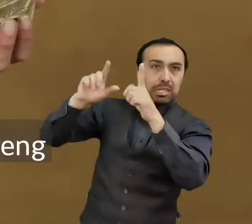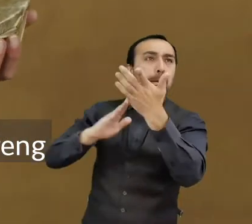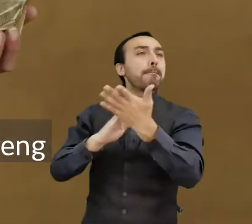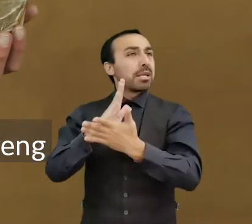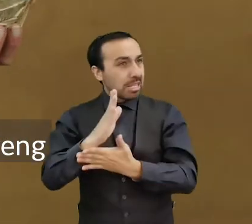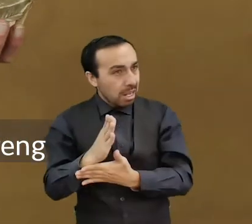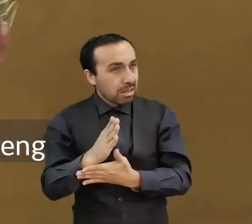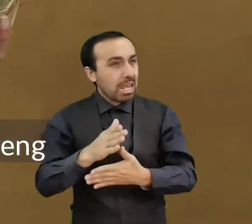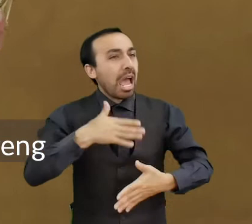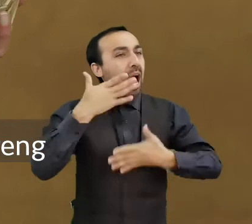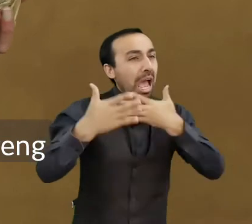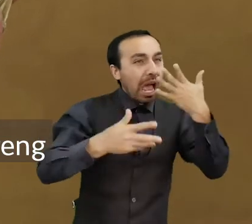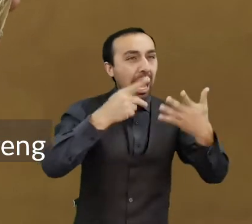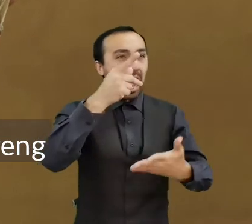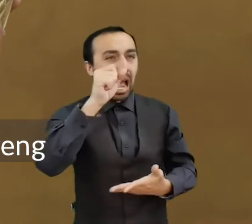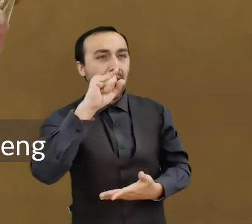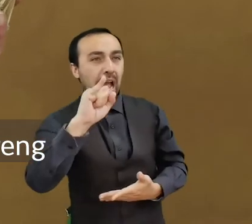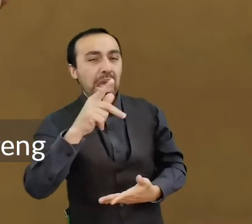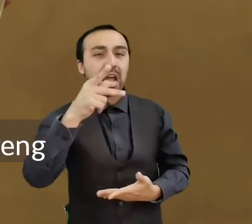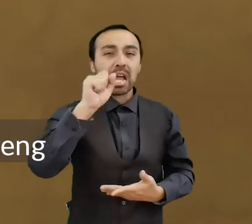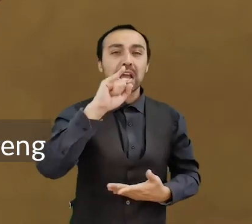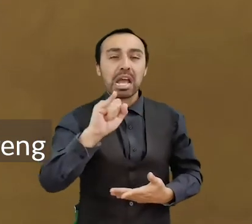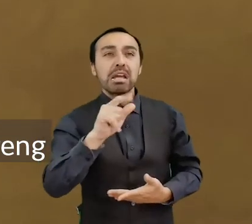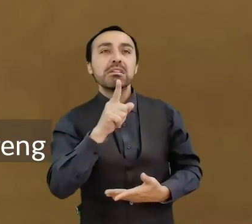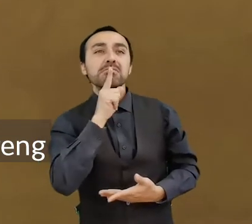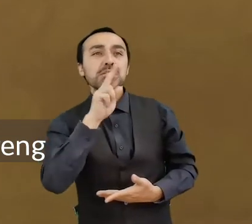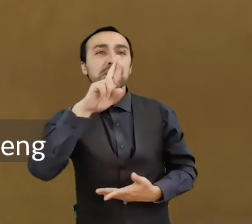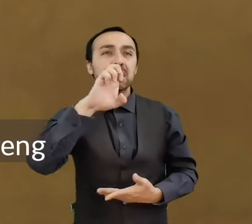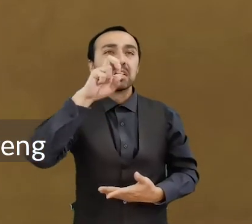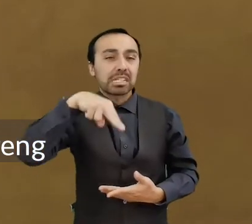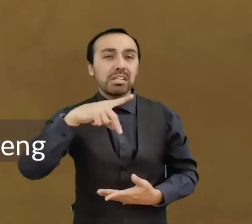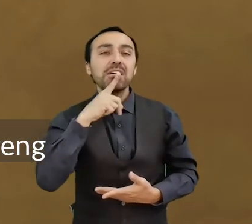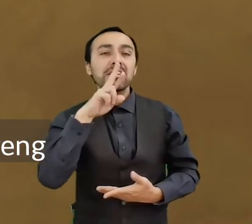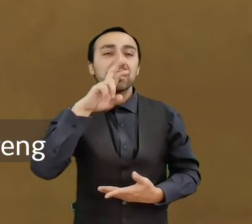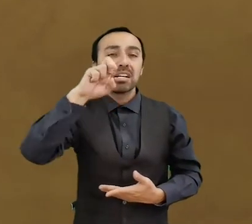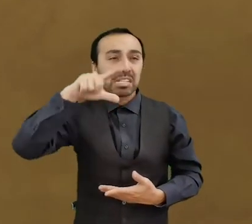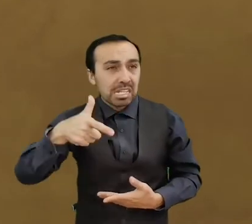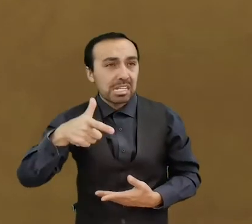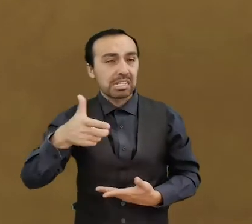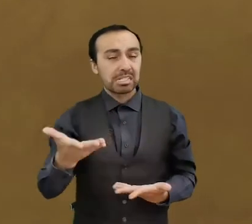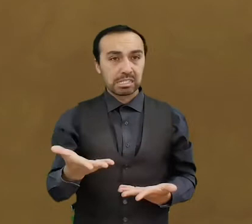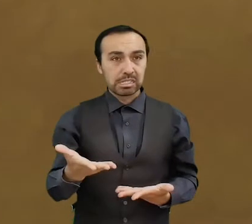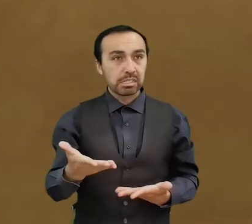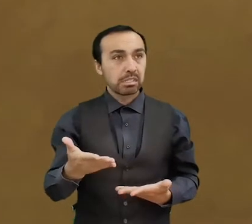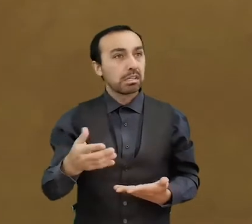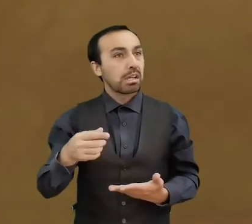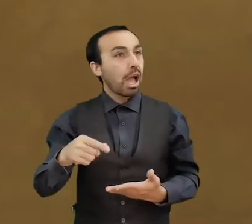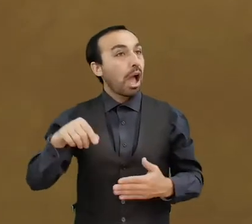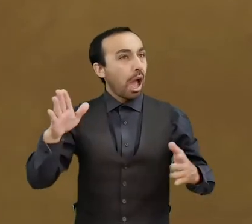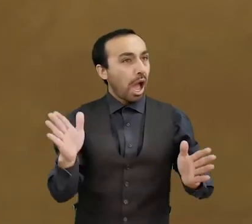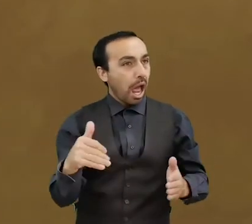jai thai en tren laica y en tren gaikai en tren poco a poco